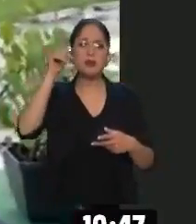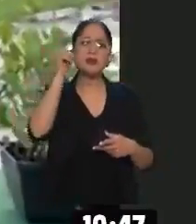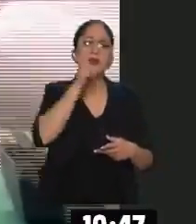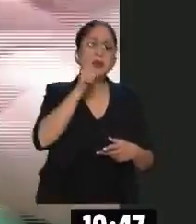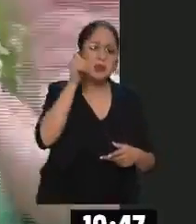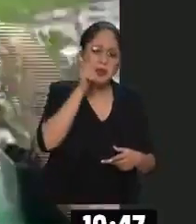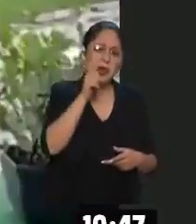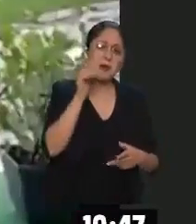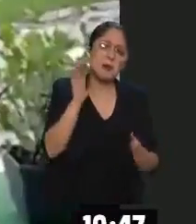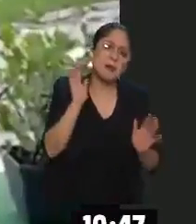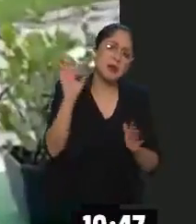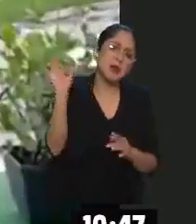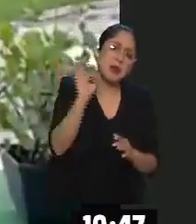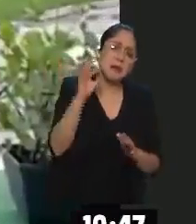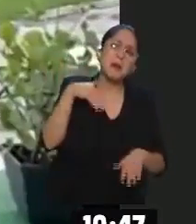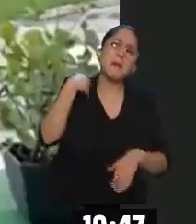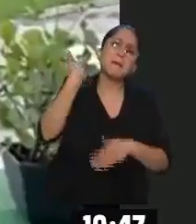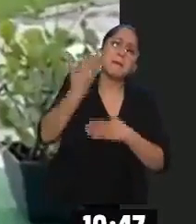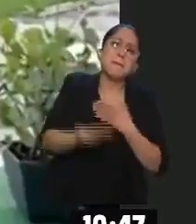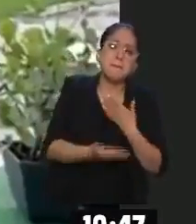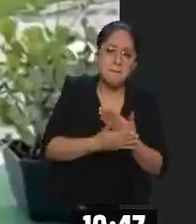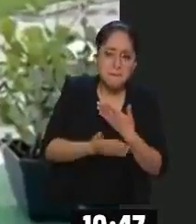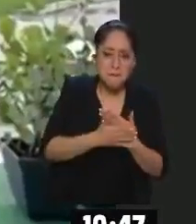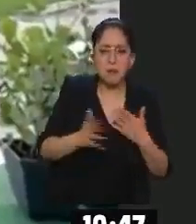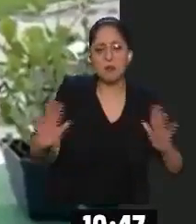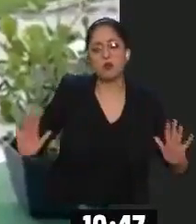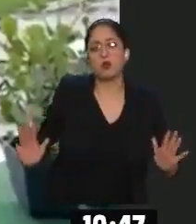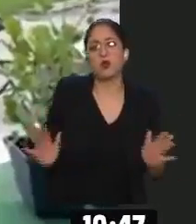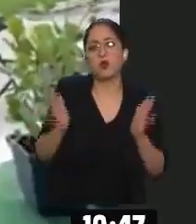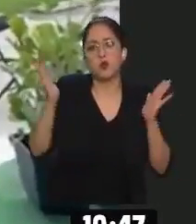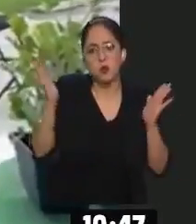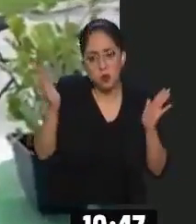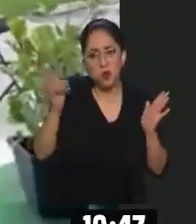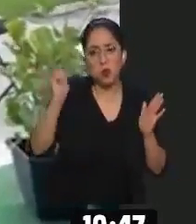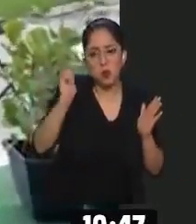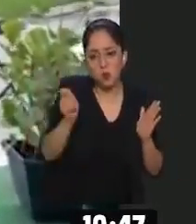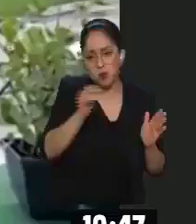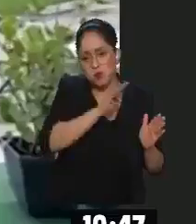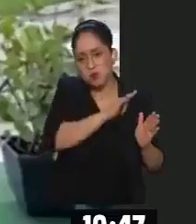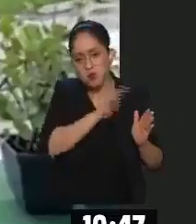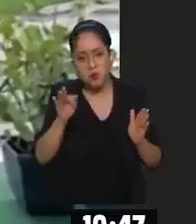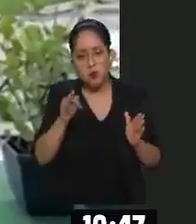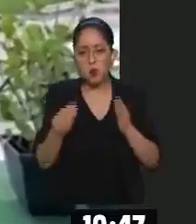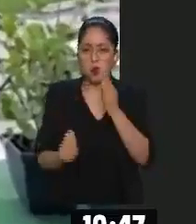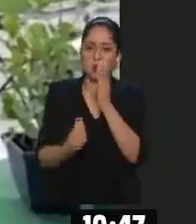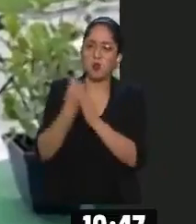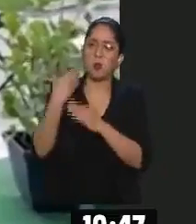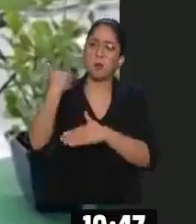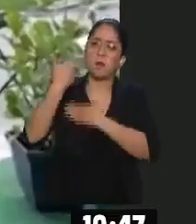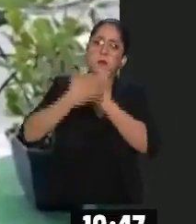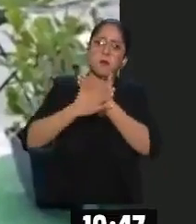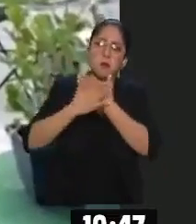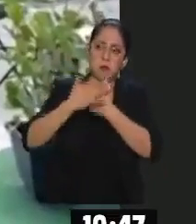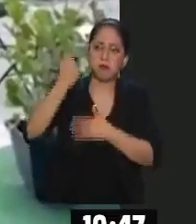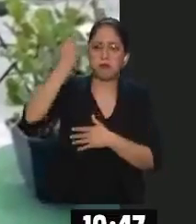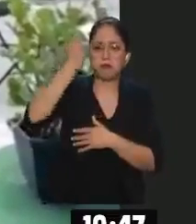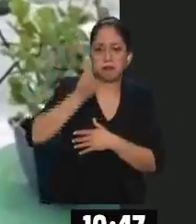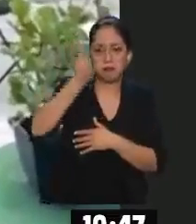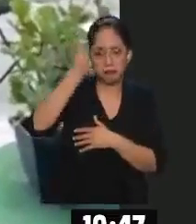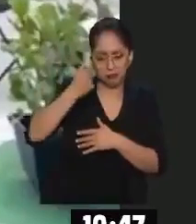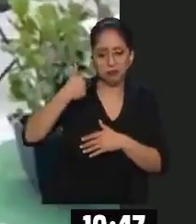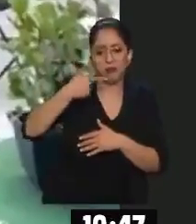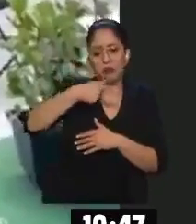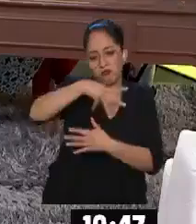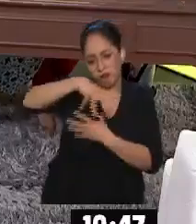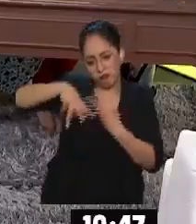pedacito. Probablemente al día de mañana nos dé una gran sorpresa y nos ayuda a hacer un buen retiro o tener un mejor retiro en lo que viene tan difícil